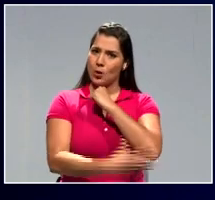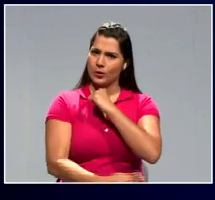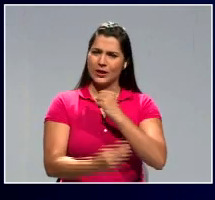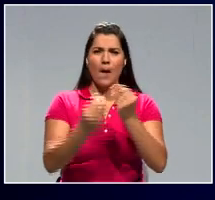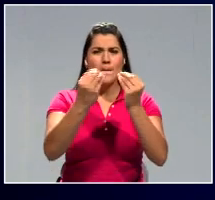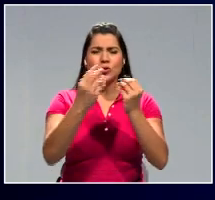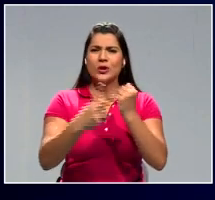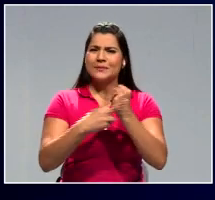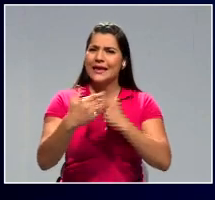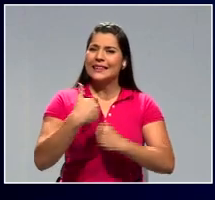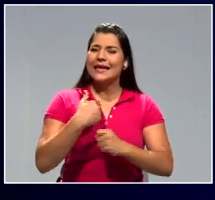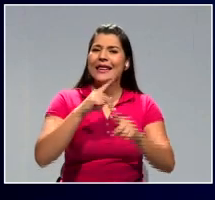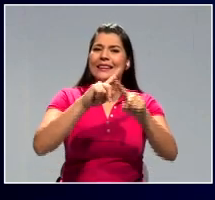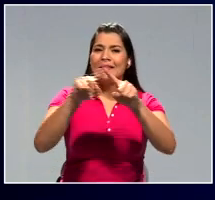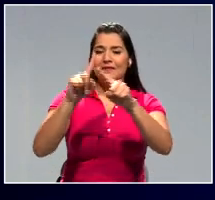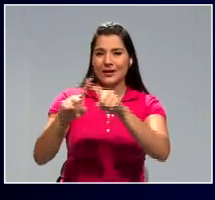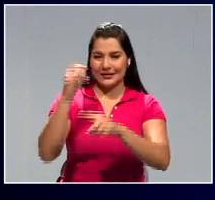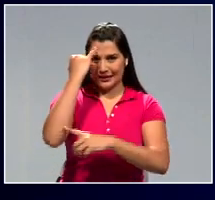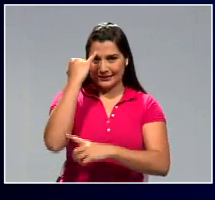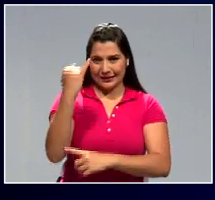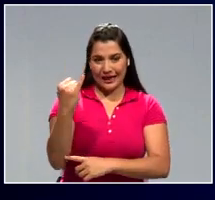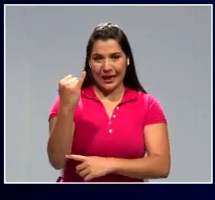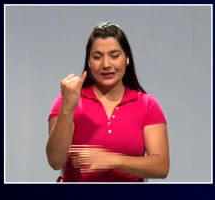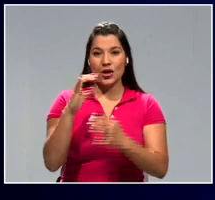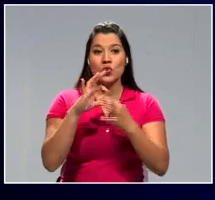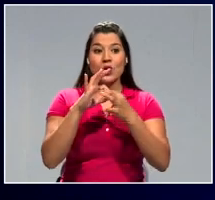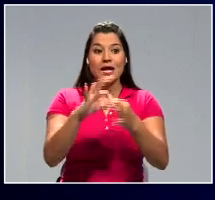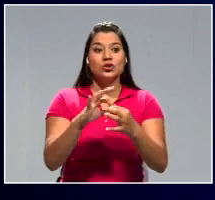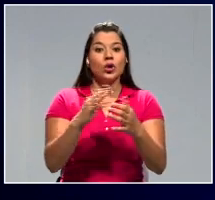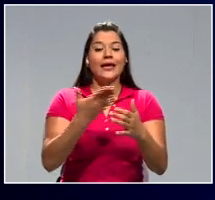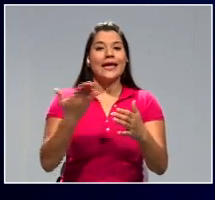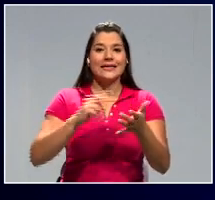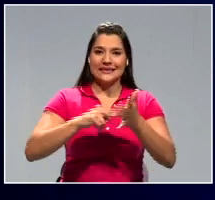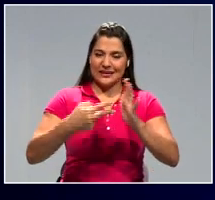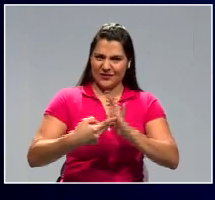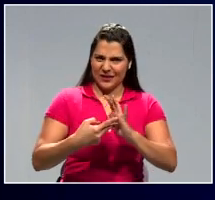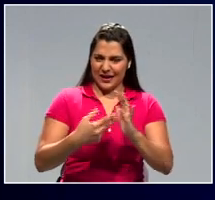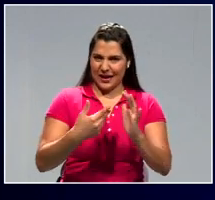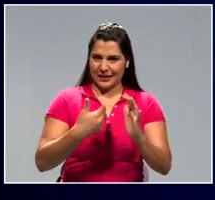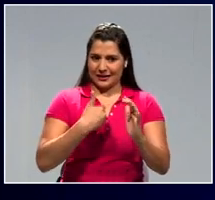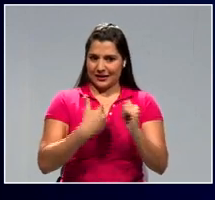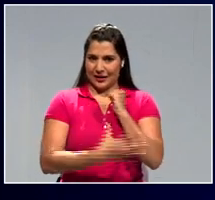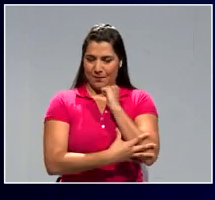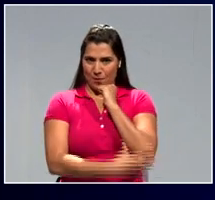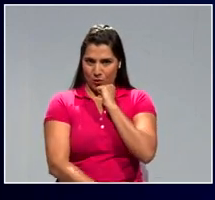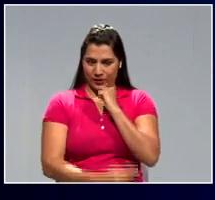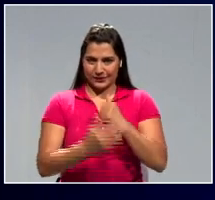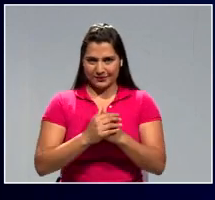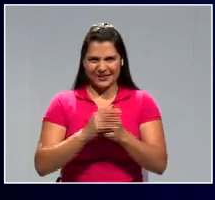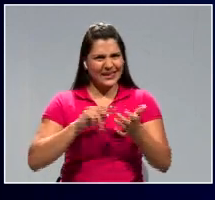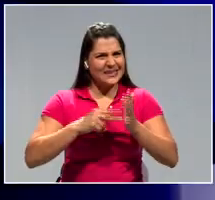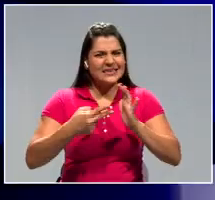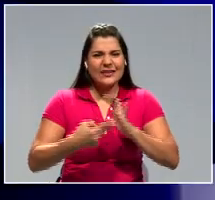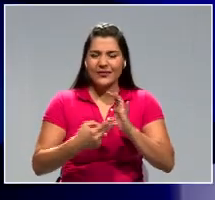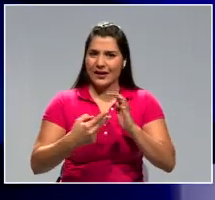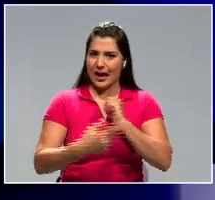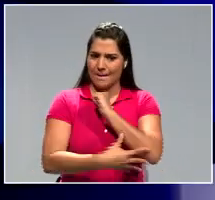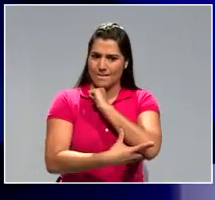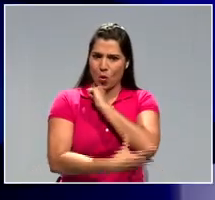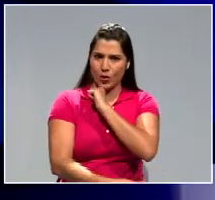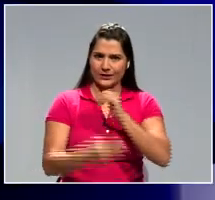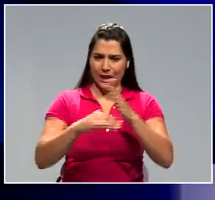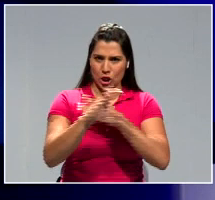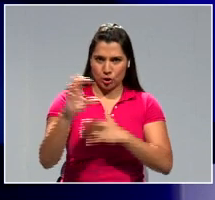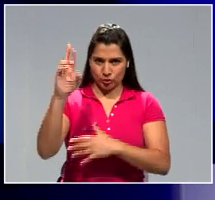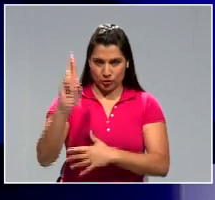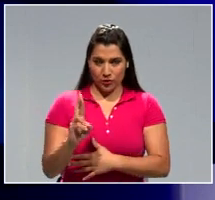ocasiones tiene ideas diferentes de lo que significa ser pobre. ¿Qué es ser pobre en Costa Rica?